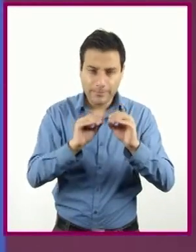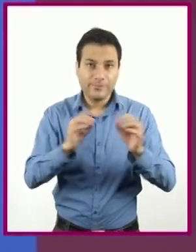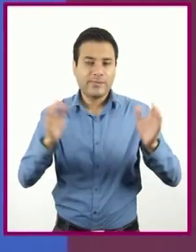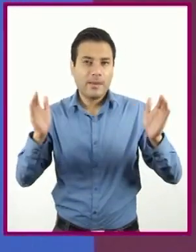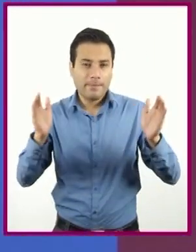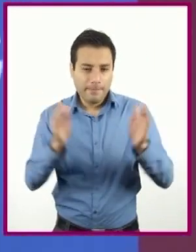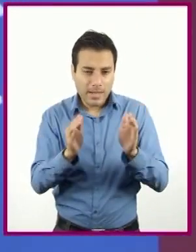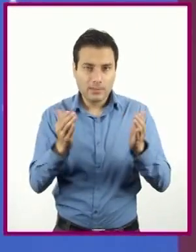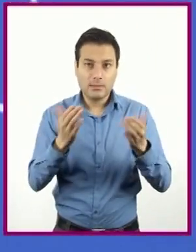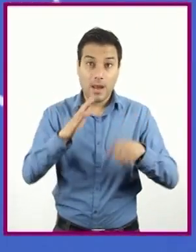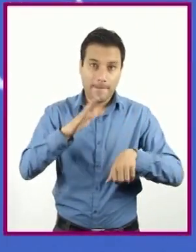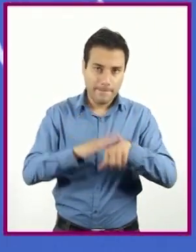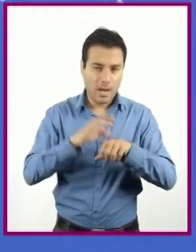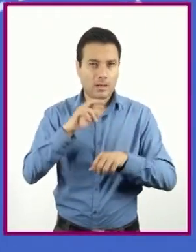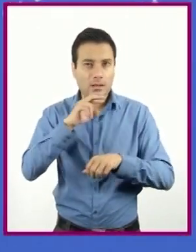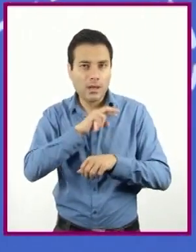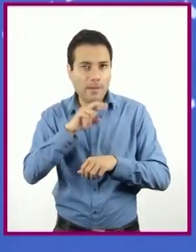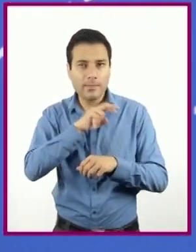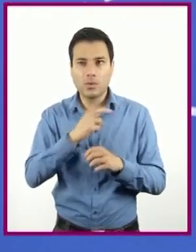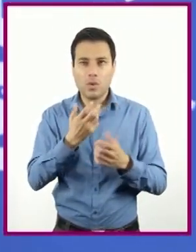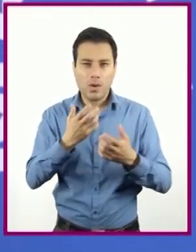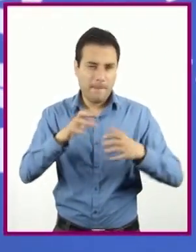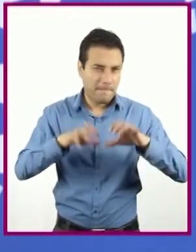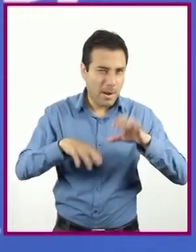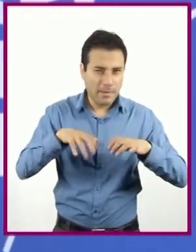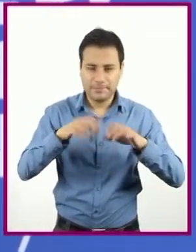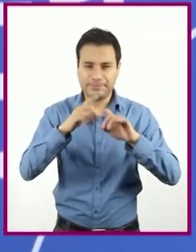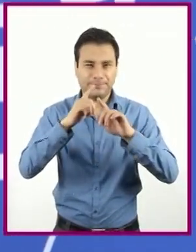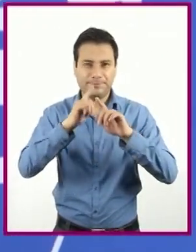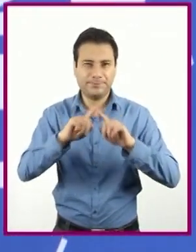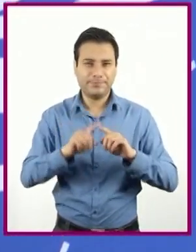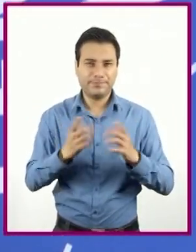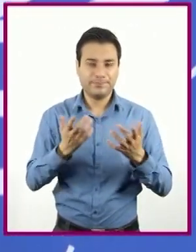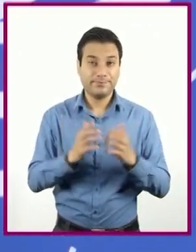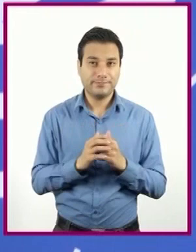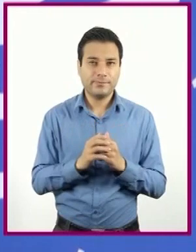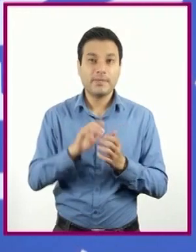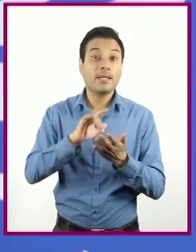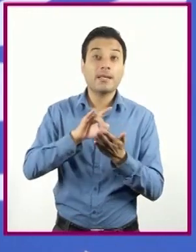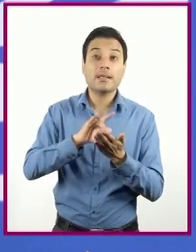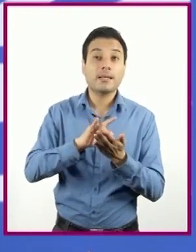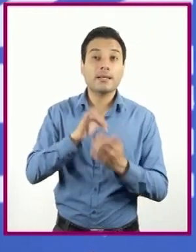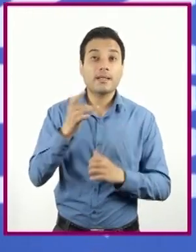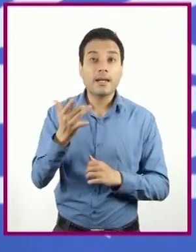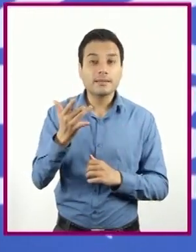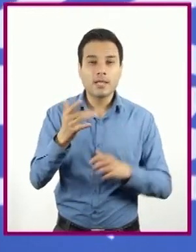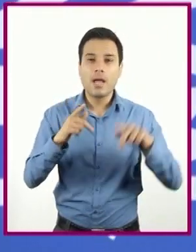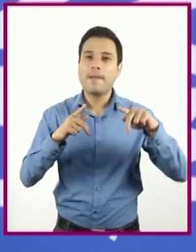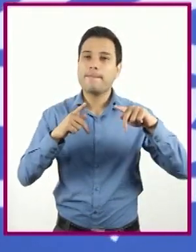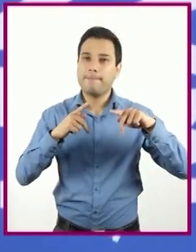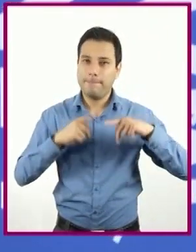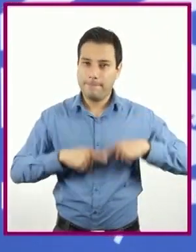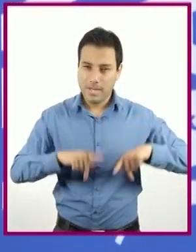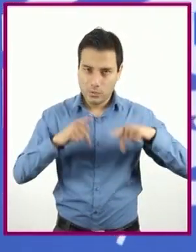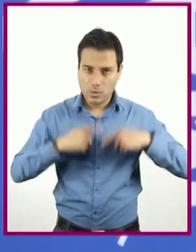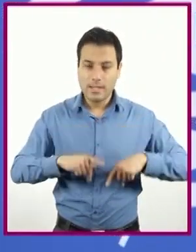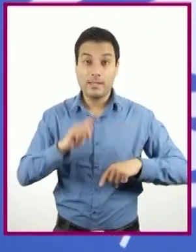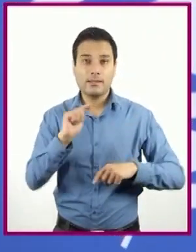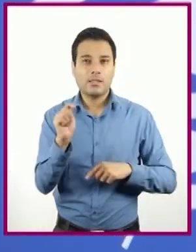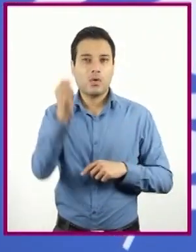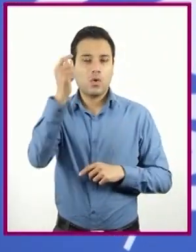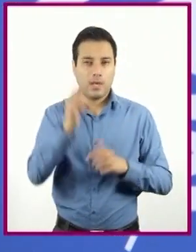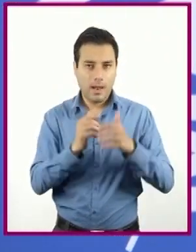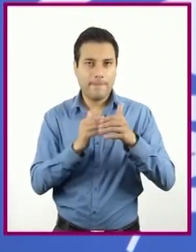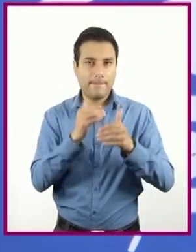funciones. Todo ello conforme los seres humanos modificaron y perfeccionaron la tecnología necesaria